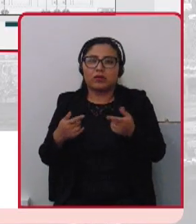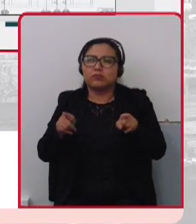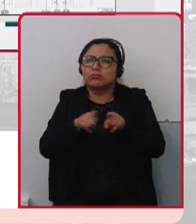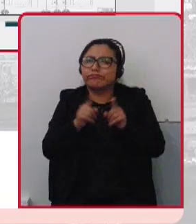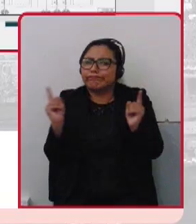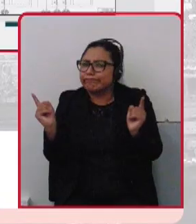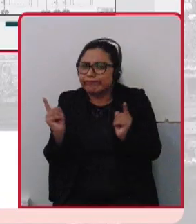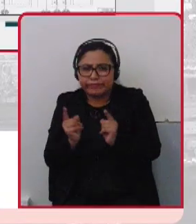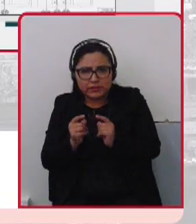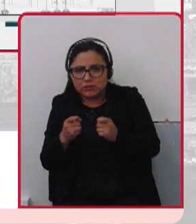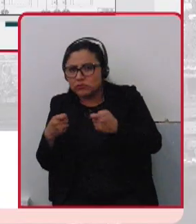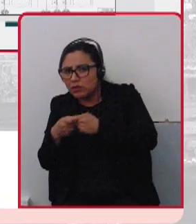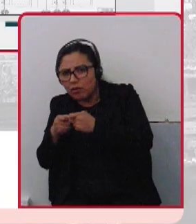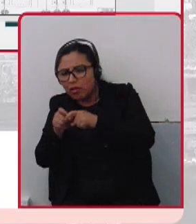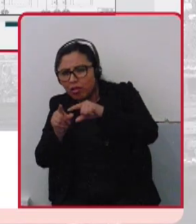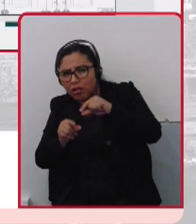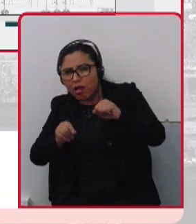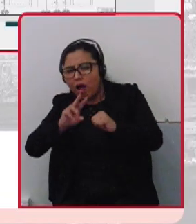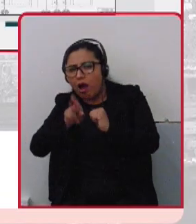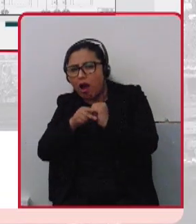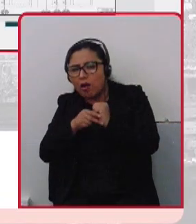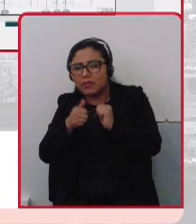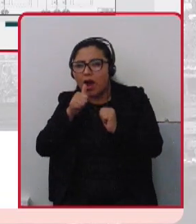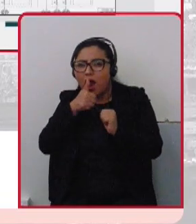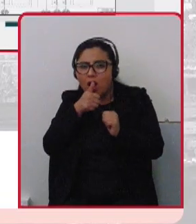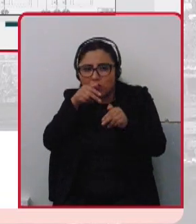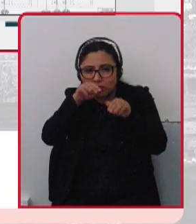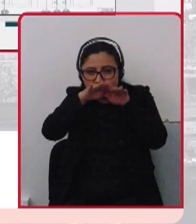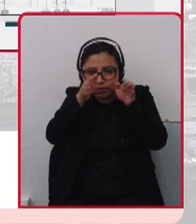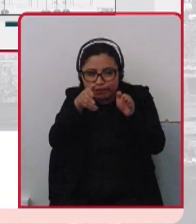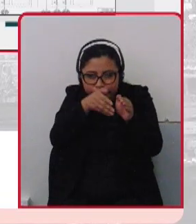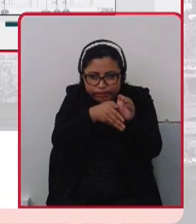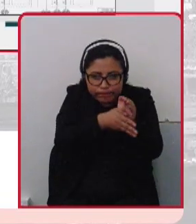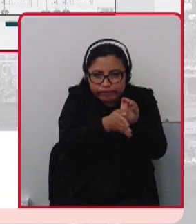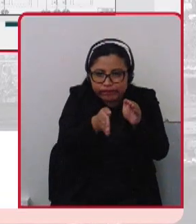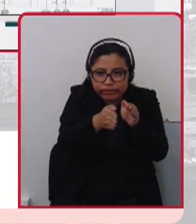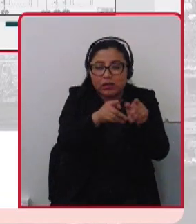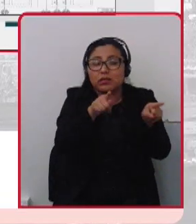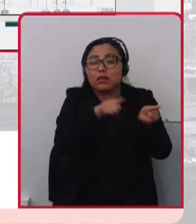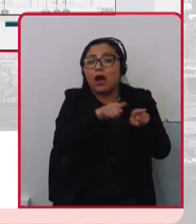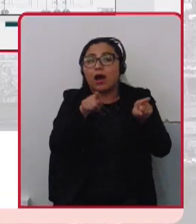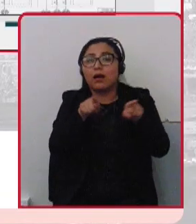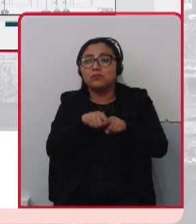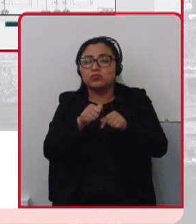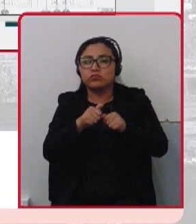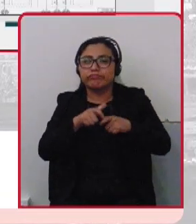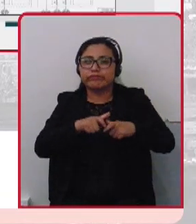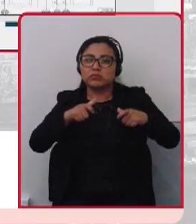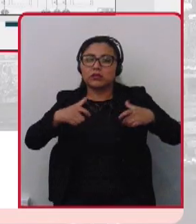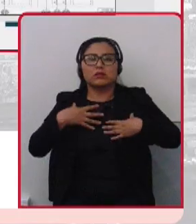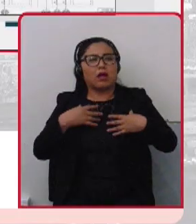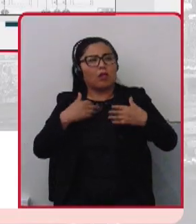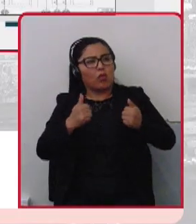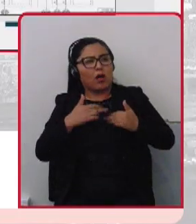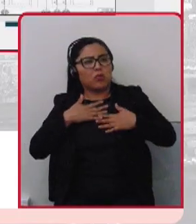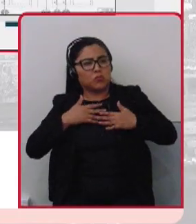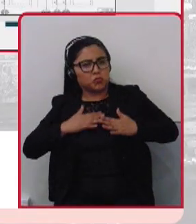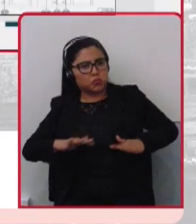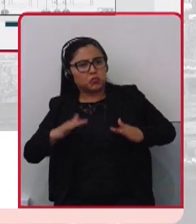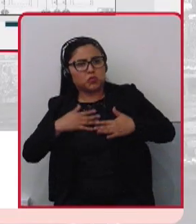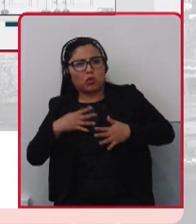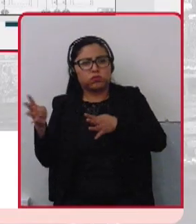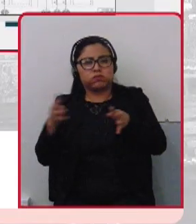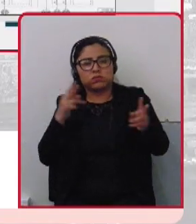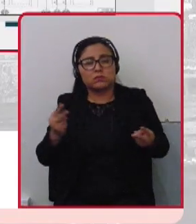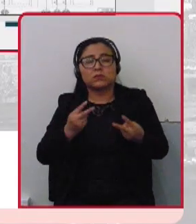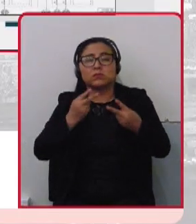mínimos de la acumulación de agua dentro de los túneles, así como también un área saludable y ventilada